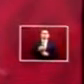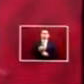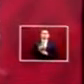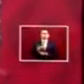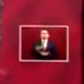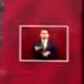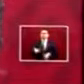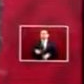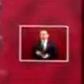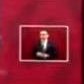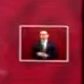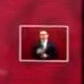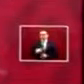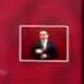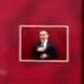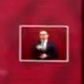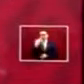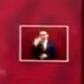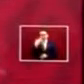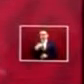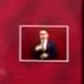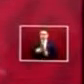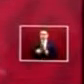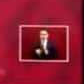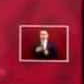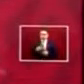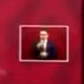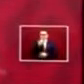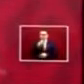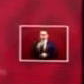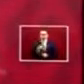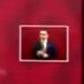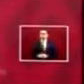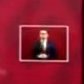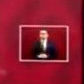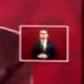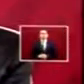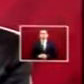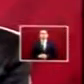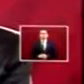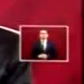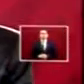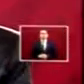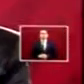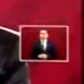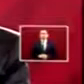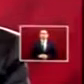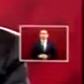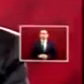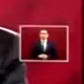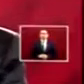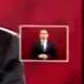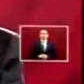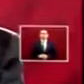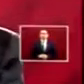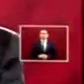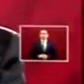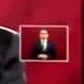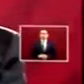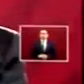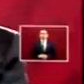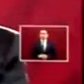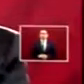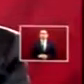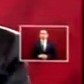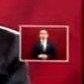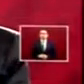ciernes con los Estados Unidos. Si bien las negociaciones van a continuar hoy y durante esta semana,